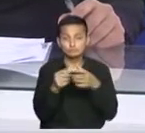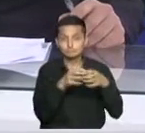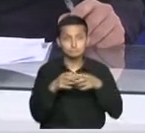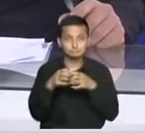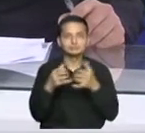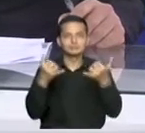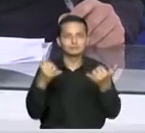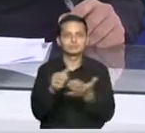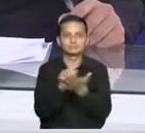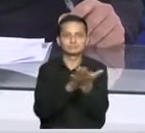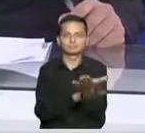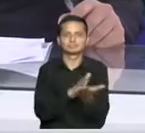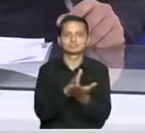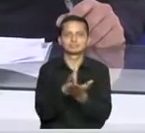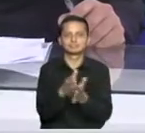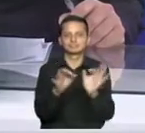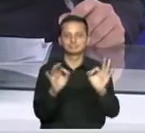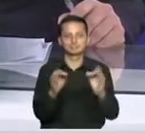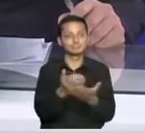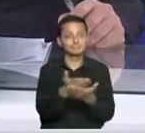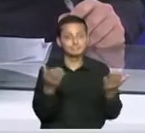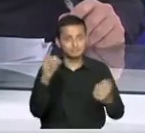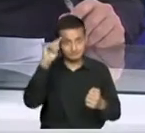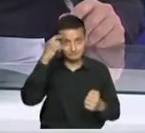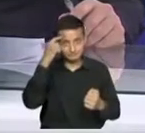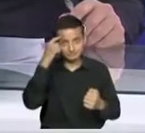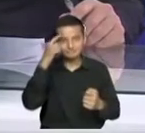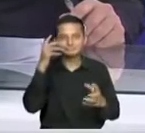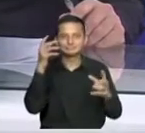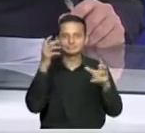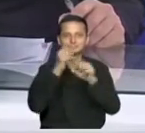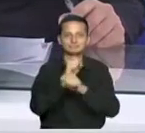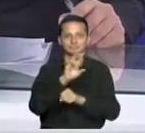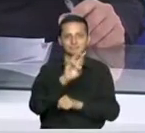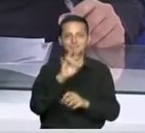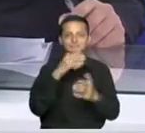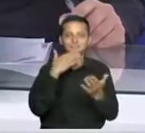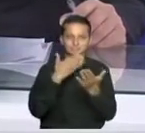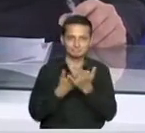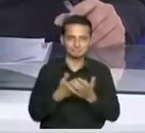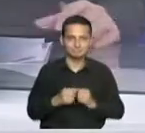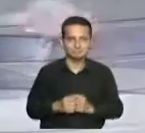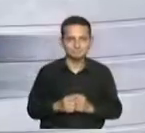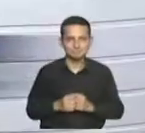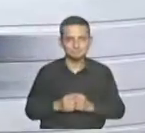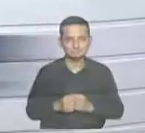este proyecto se cristalice. Los esperamos en nuestra emisión de las 19 horas. Hasta entonces.